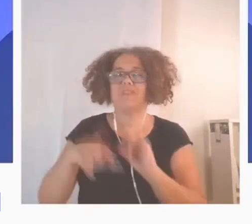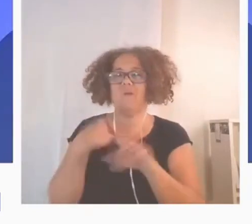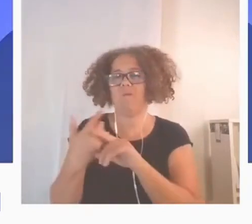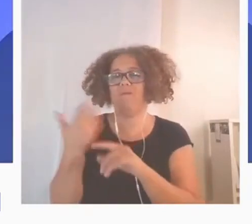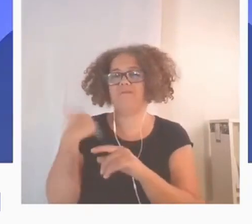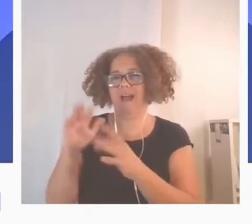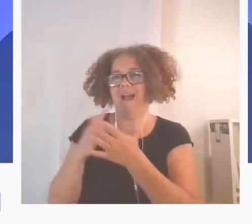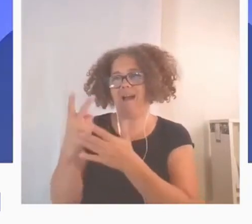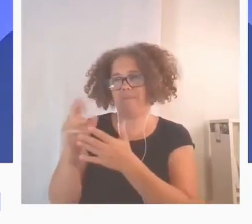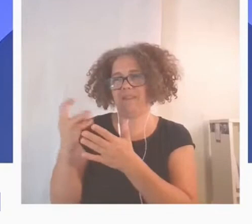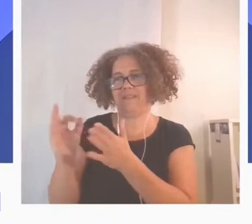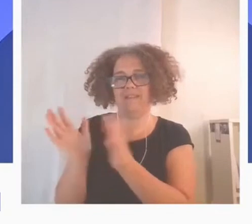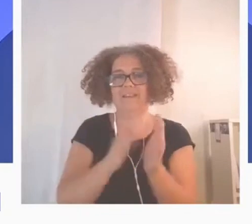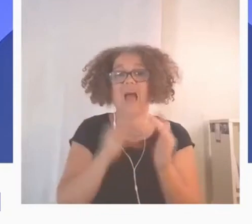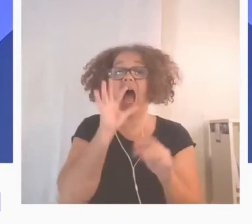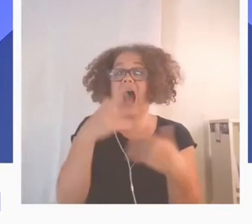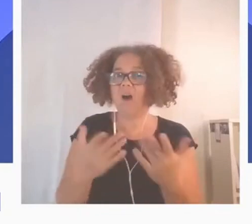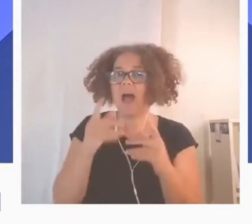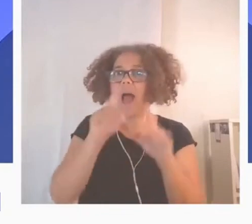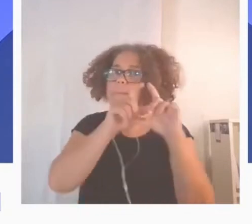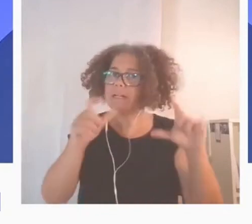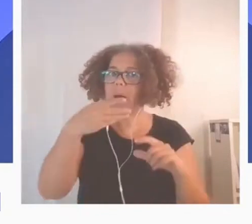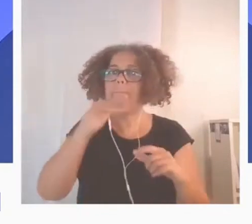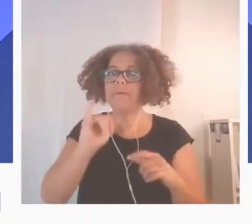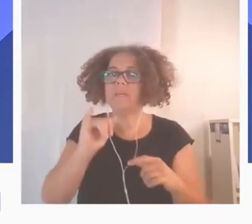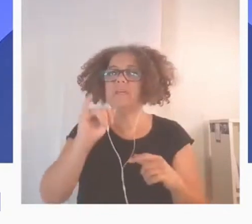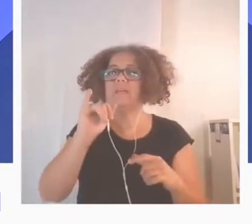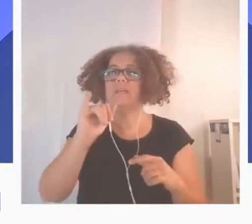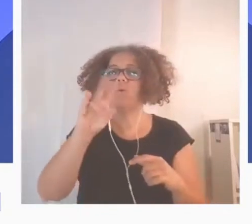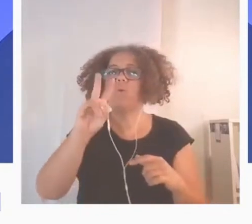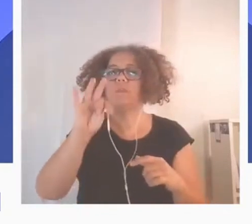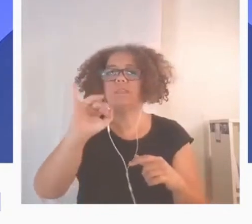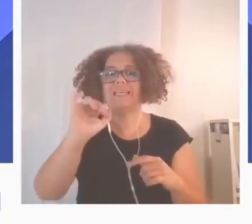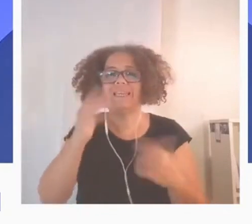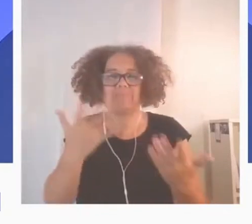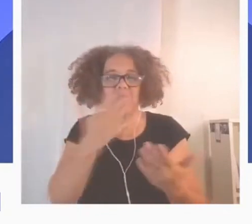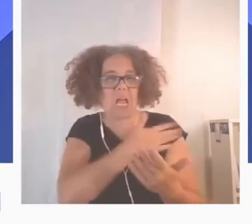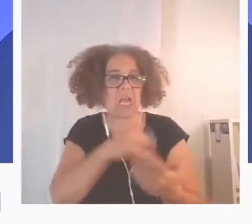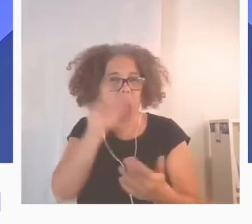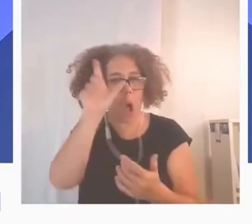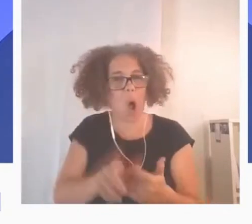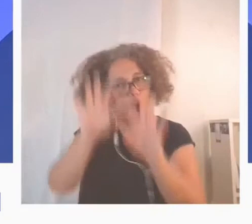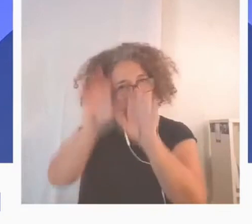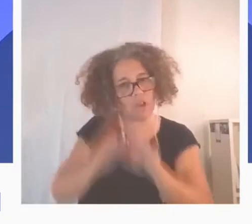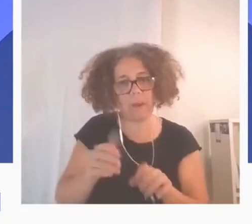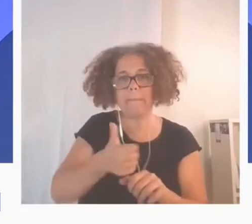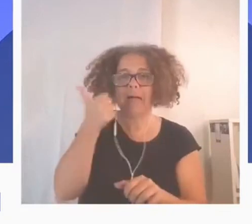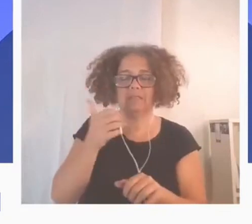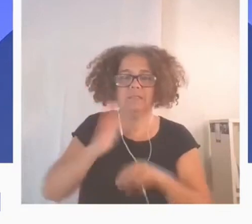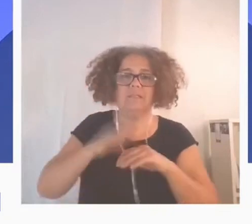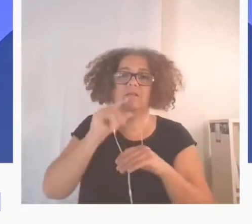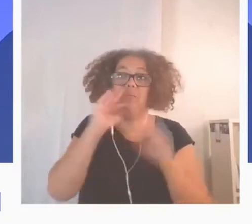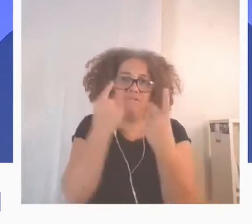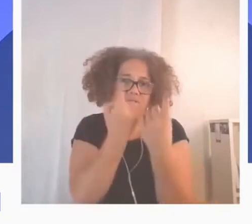sobre la empresa Viewtrip, Antonio, porque antes he preguntado sobre ti, pero ahora quiero conocer un poco más sobre Viewtrip porque me faltan